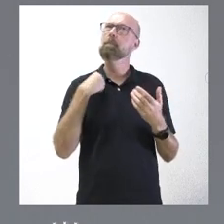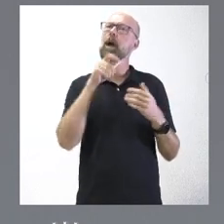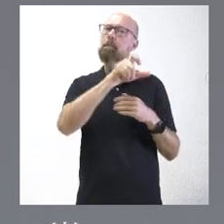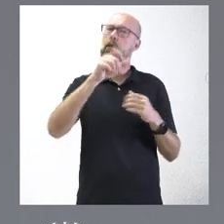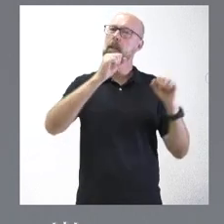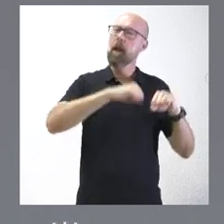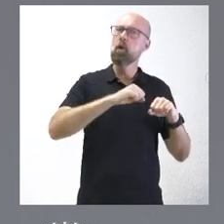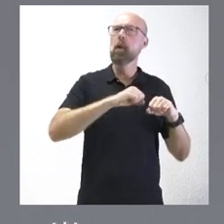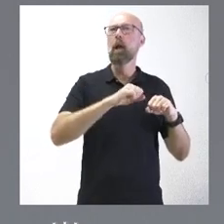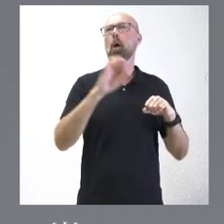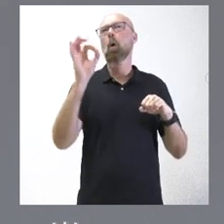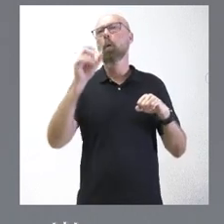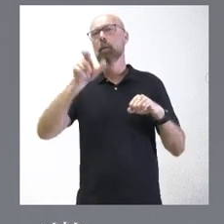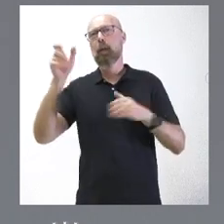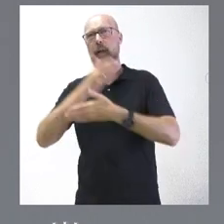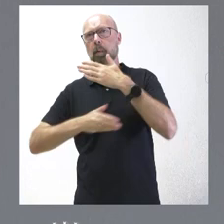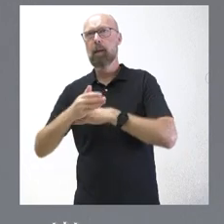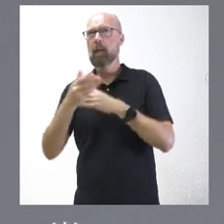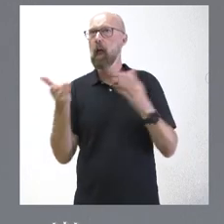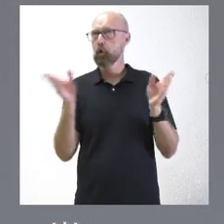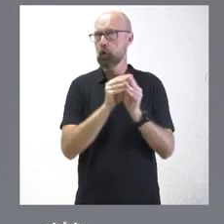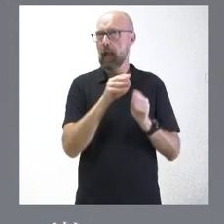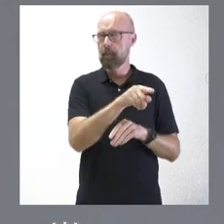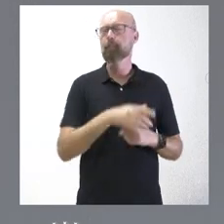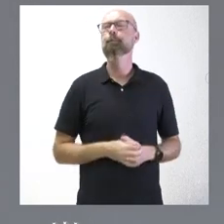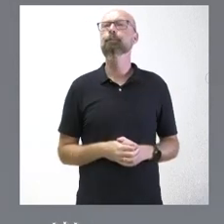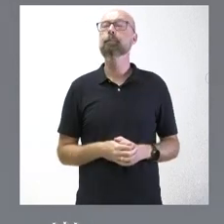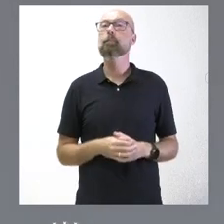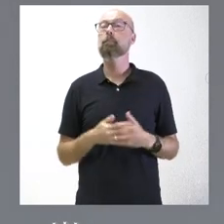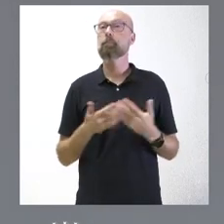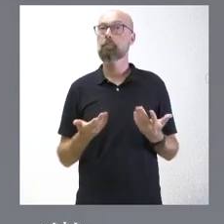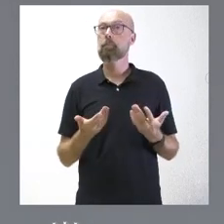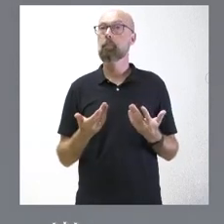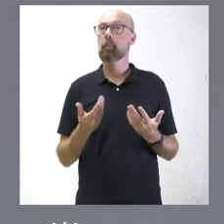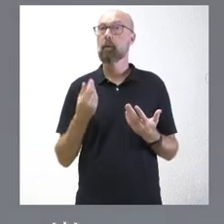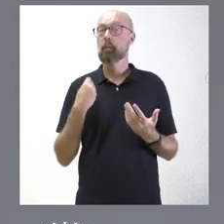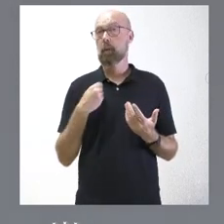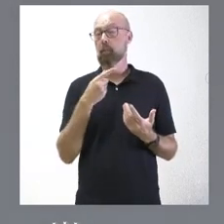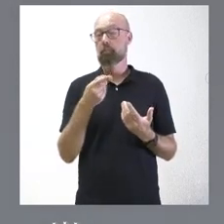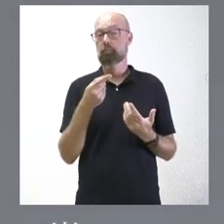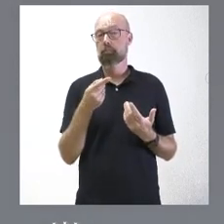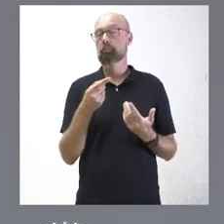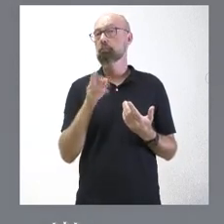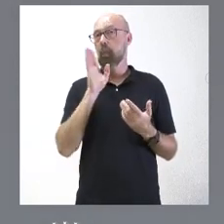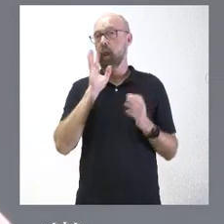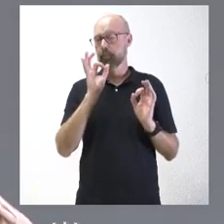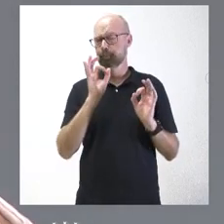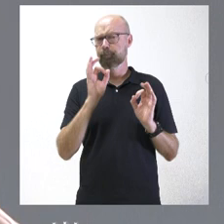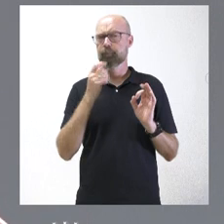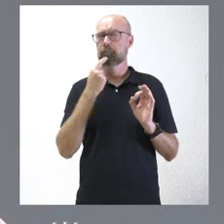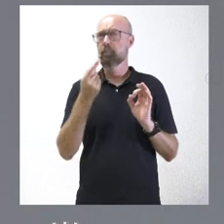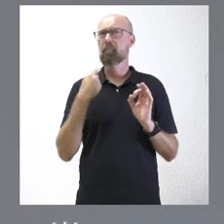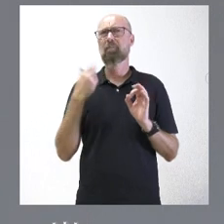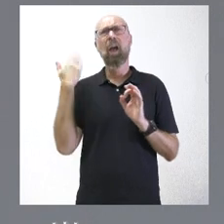de personas con discapacidad en base a ese como les decía en base a ese consenso